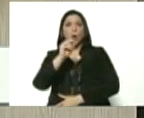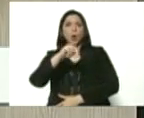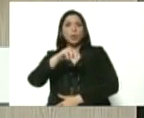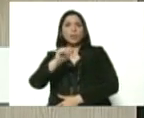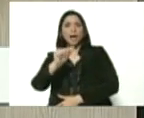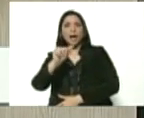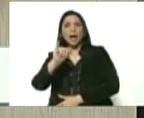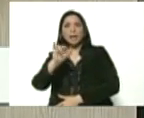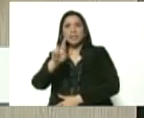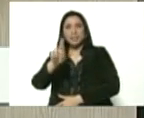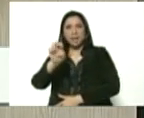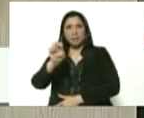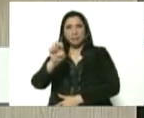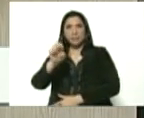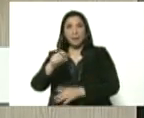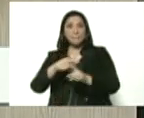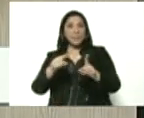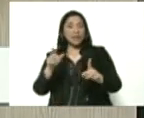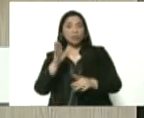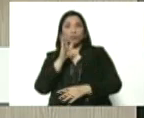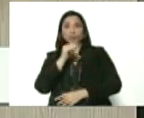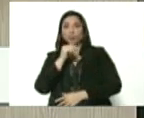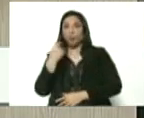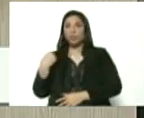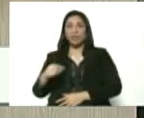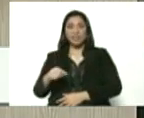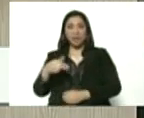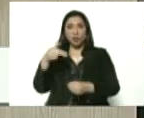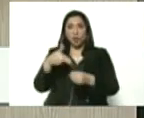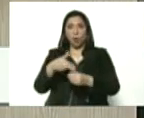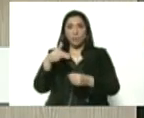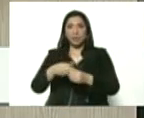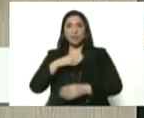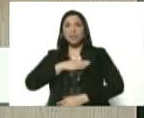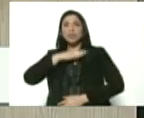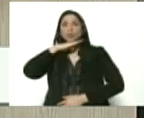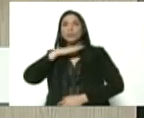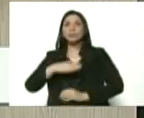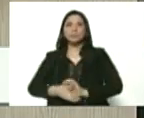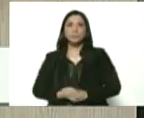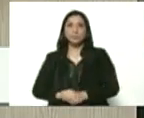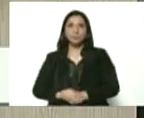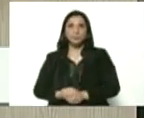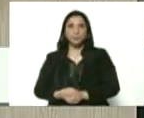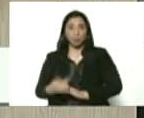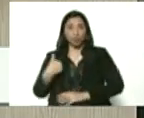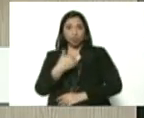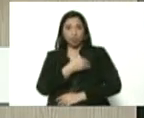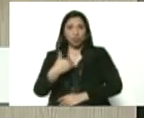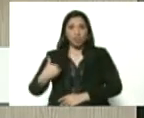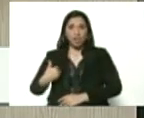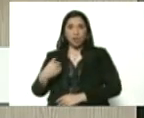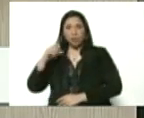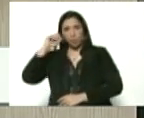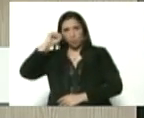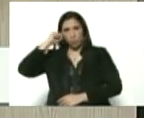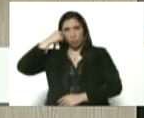hacia Bonaire, pero no tenían combustible suficiente. Yo quiero recordar que